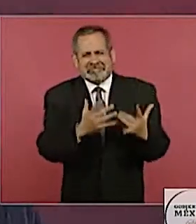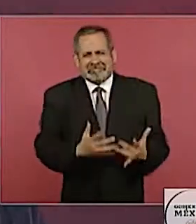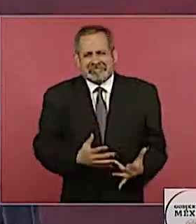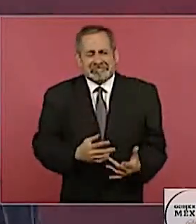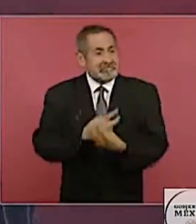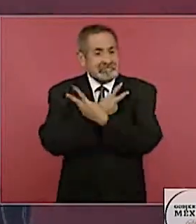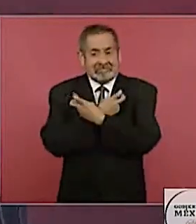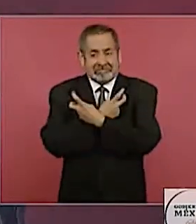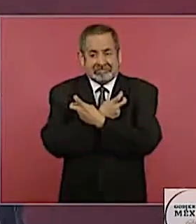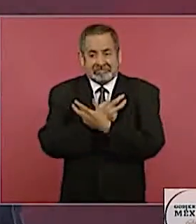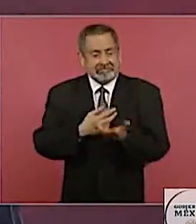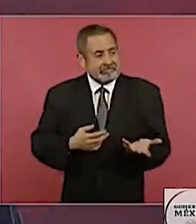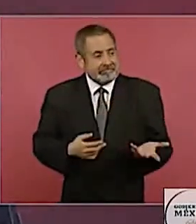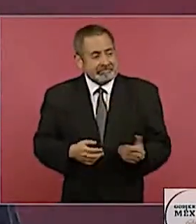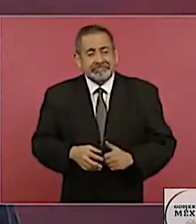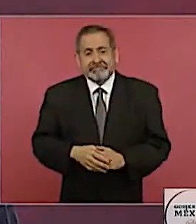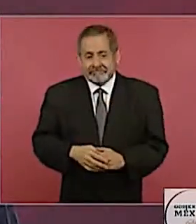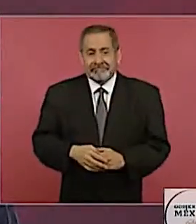todo lo